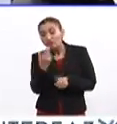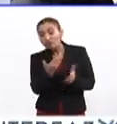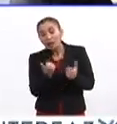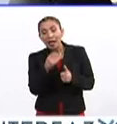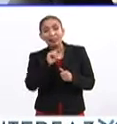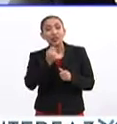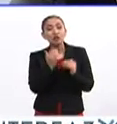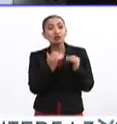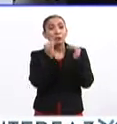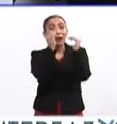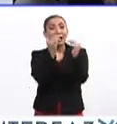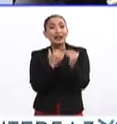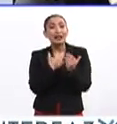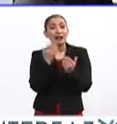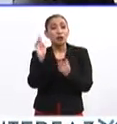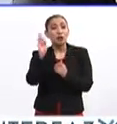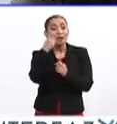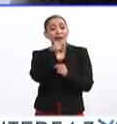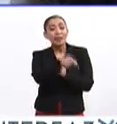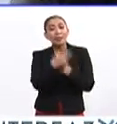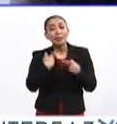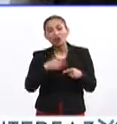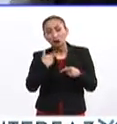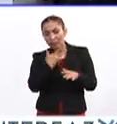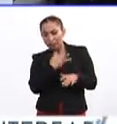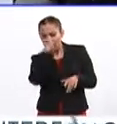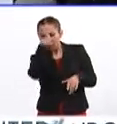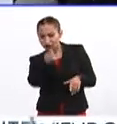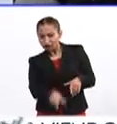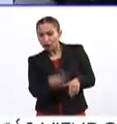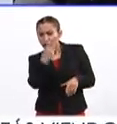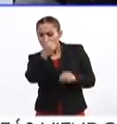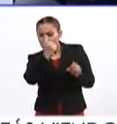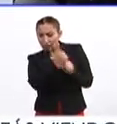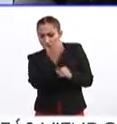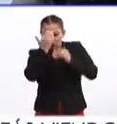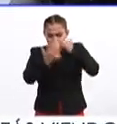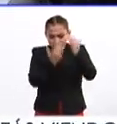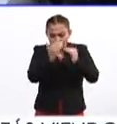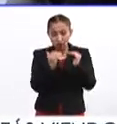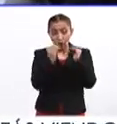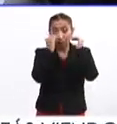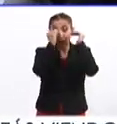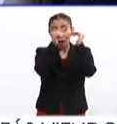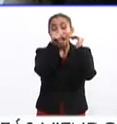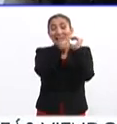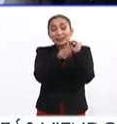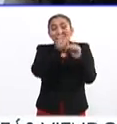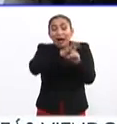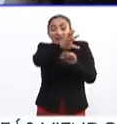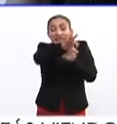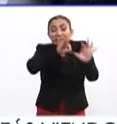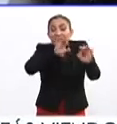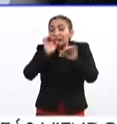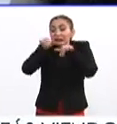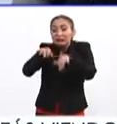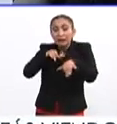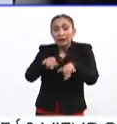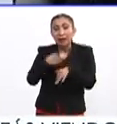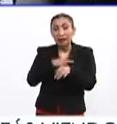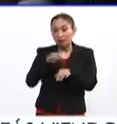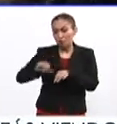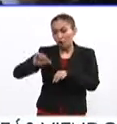los técnicos superiores universitarios, gente que tienen 2 años de estudios superiores. Esos son los más buscados. También en